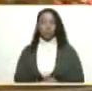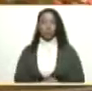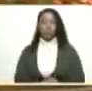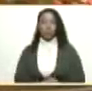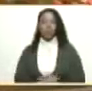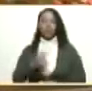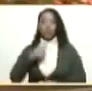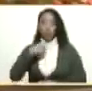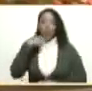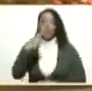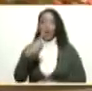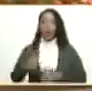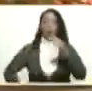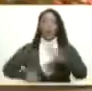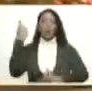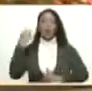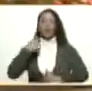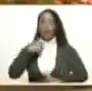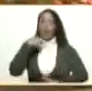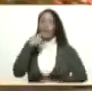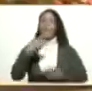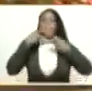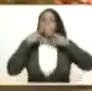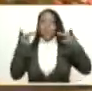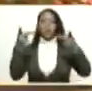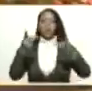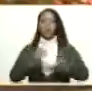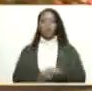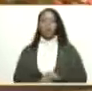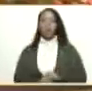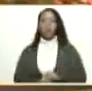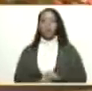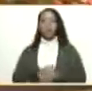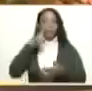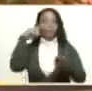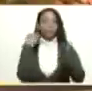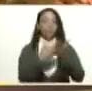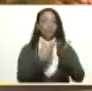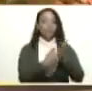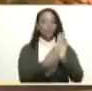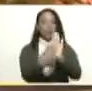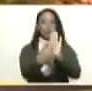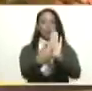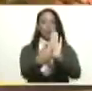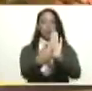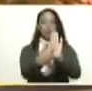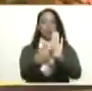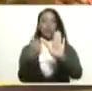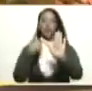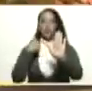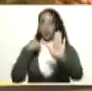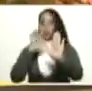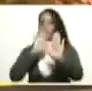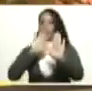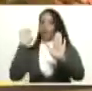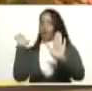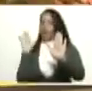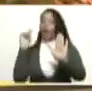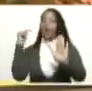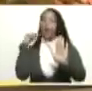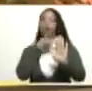Lo dije, una vez más lo dije, públicamente, consta. Ya venía yo desde octubre